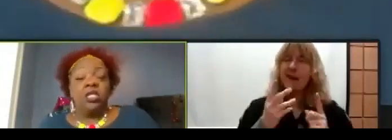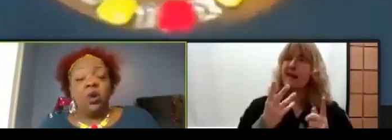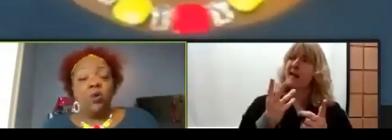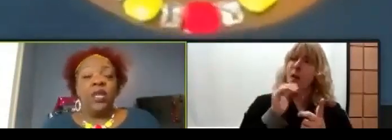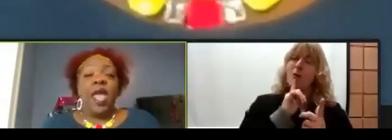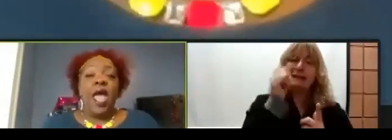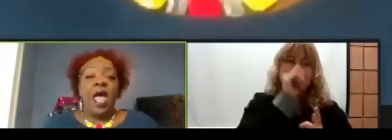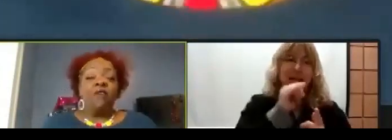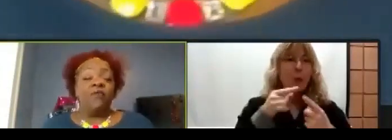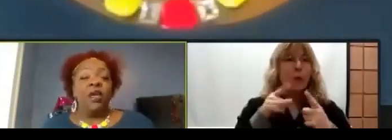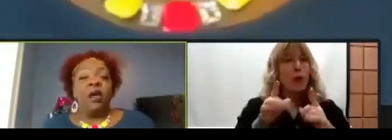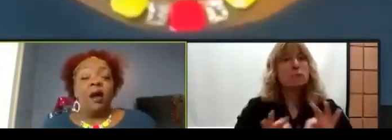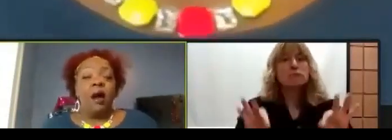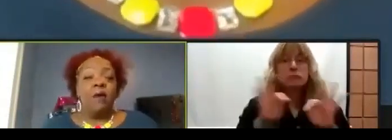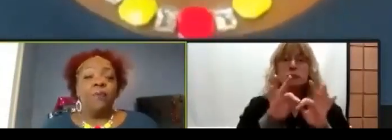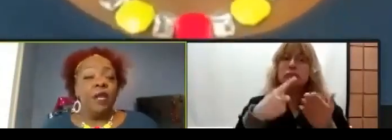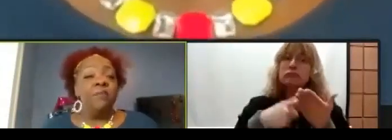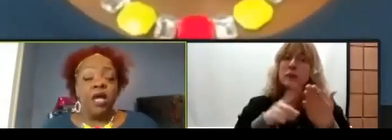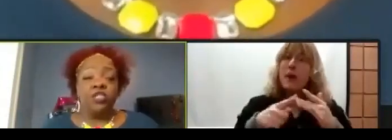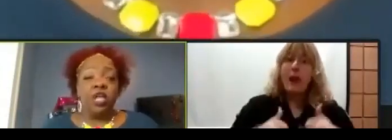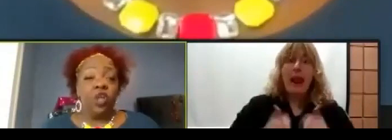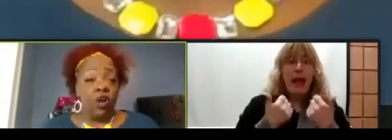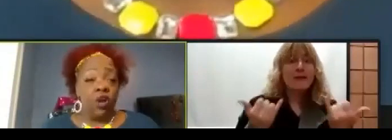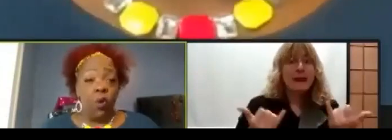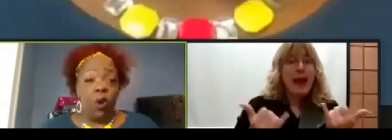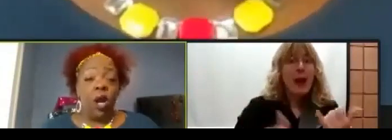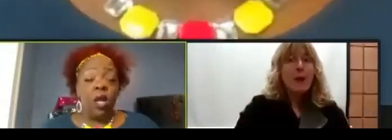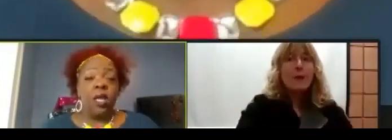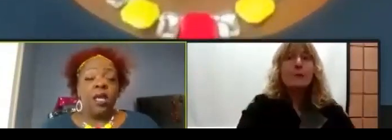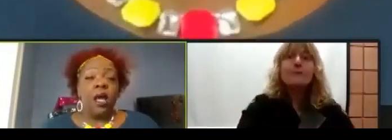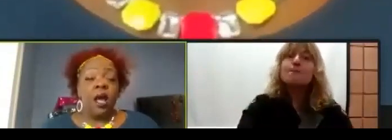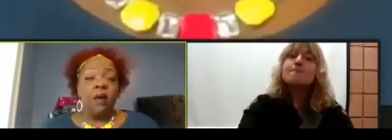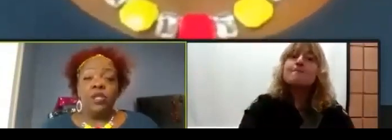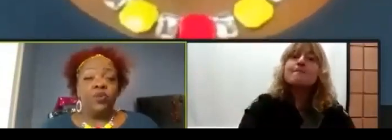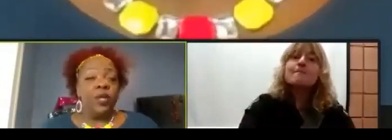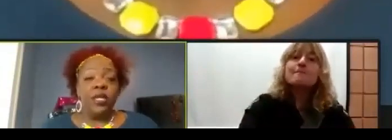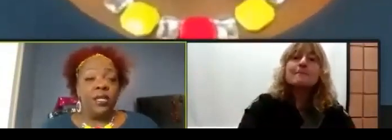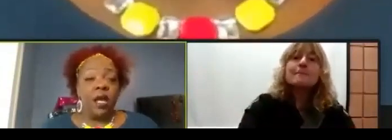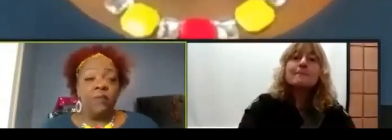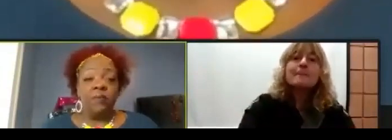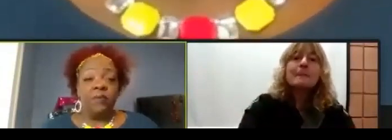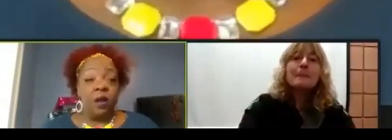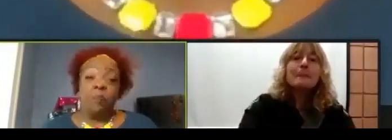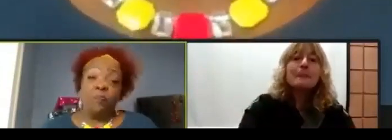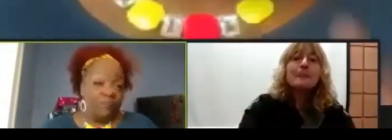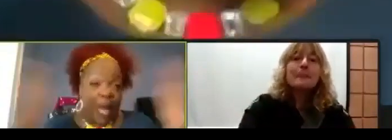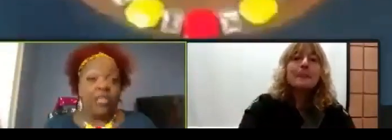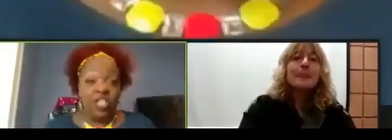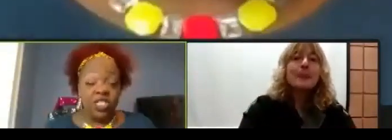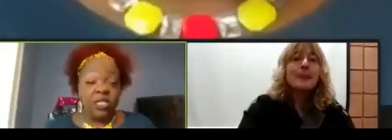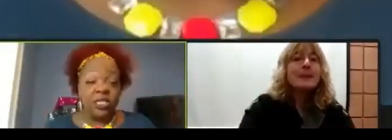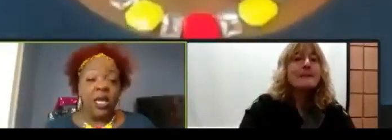es un juego de estirón entre los políticos y el poder